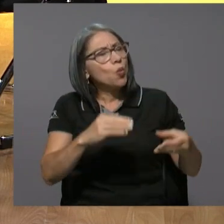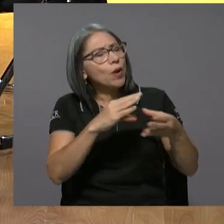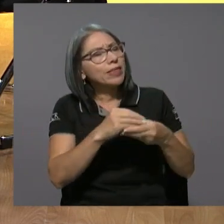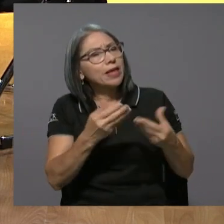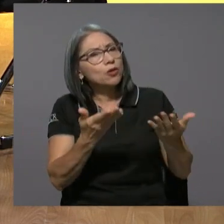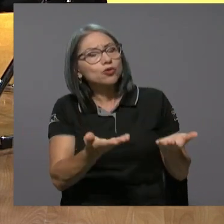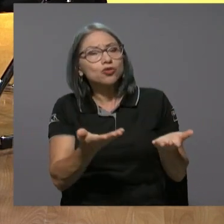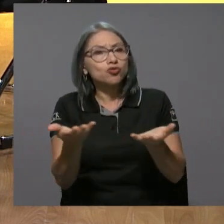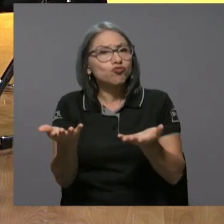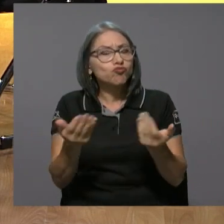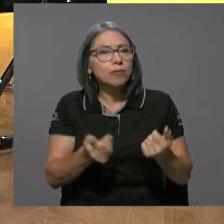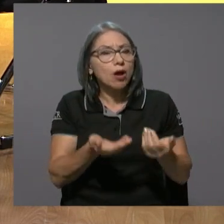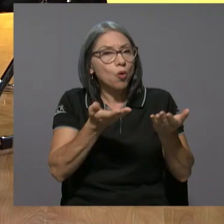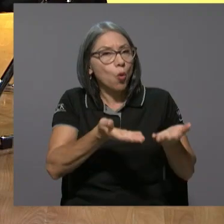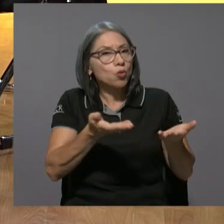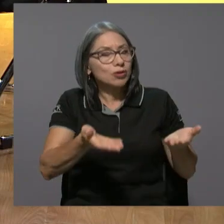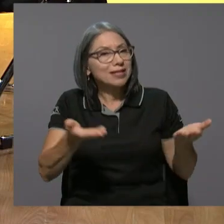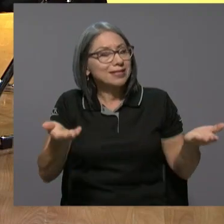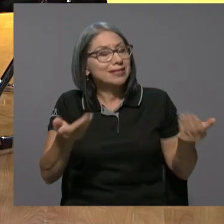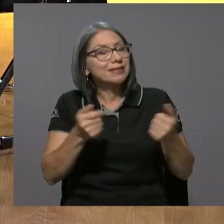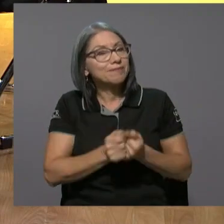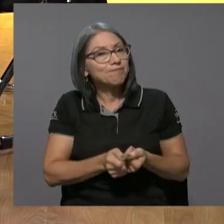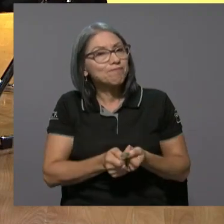de las cosas